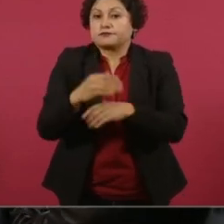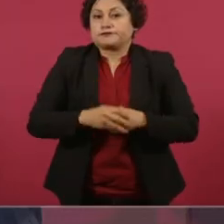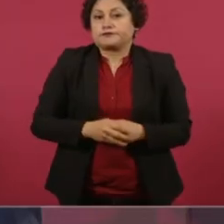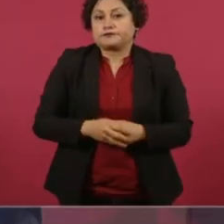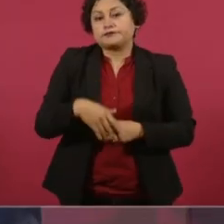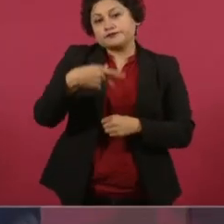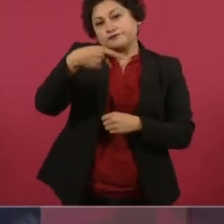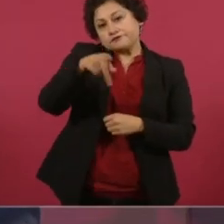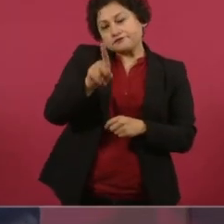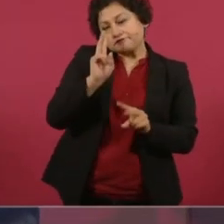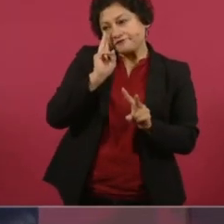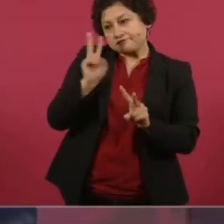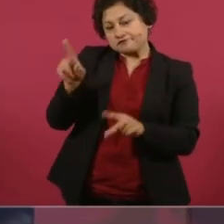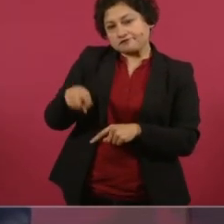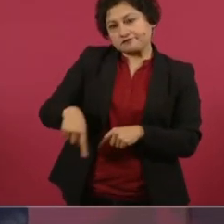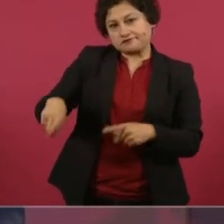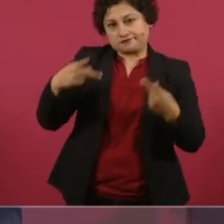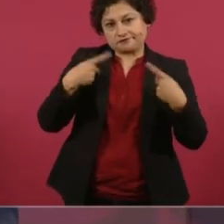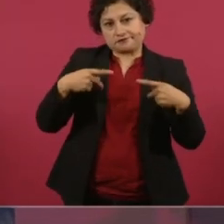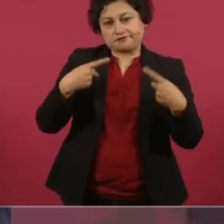muy contenta,